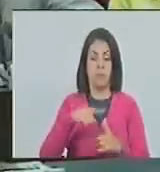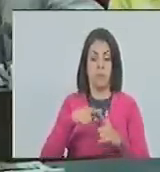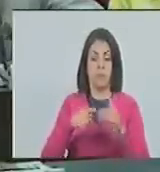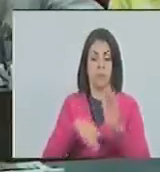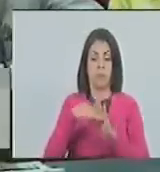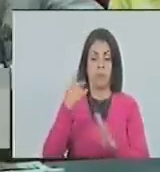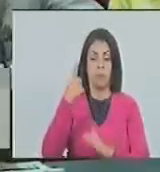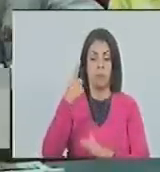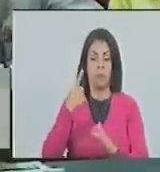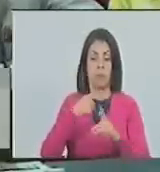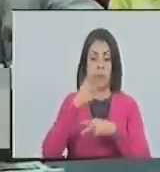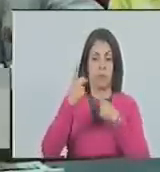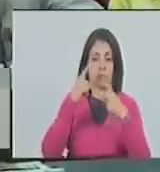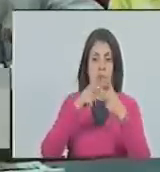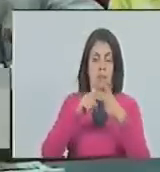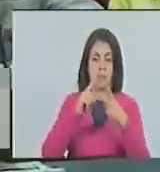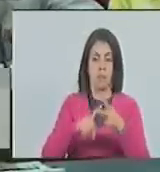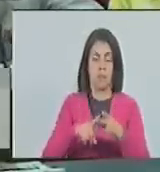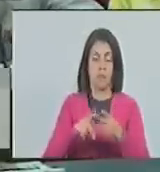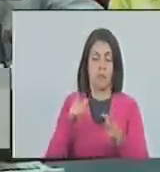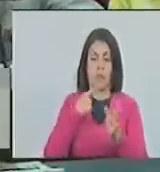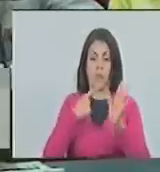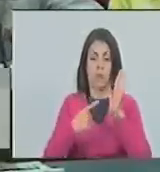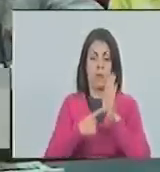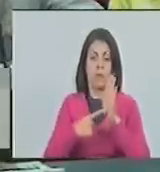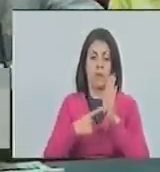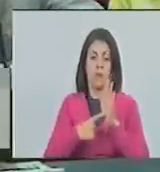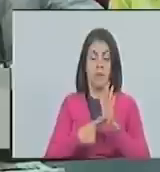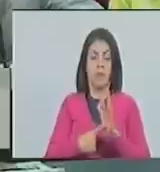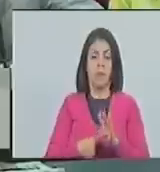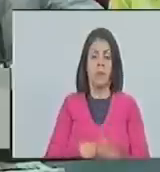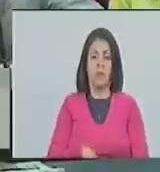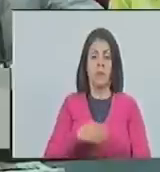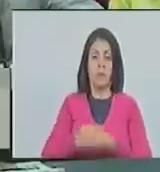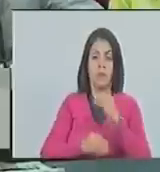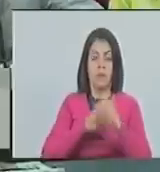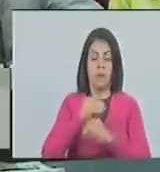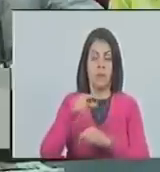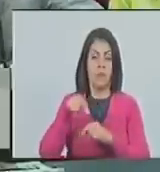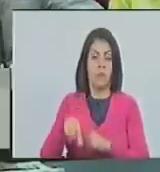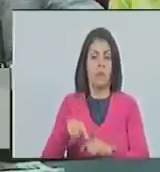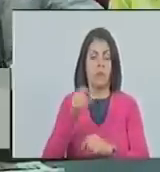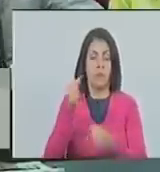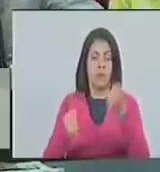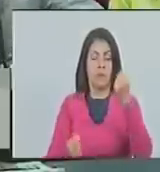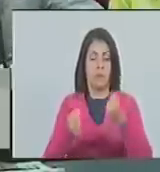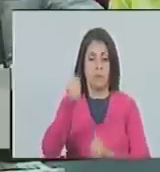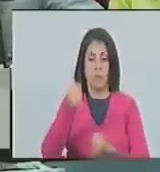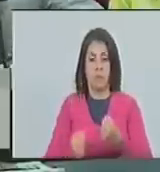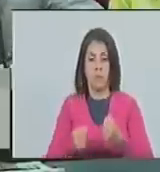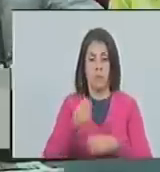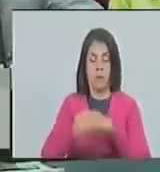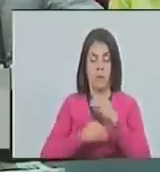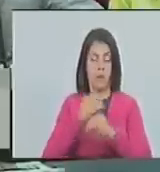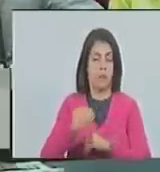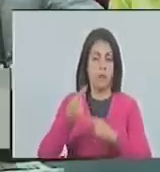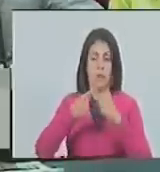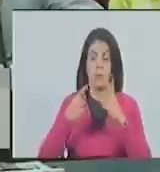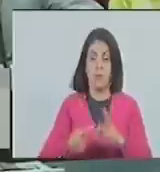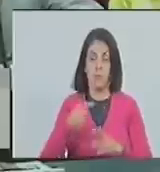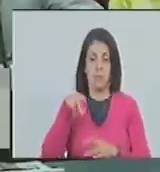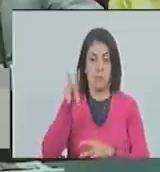lugar y en segundo término abdicaron su papel como conductores para hacerse